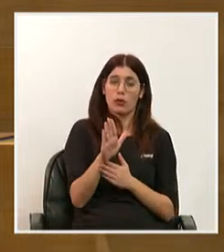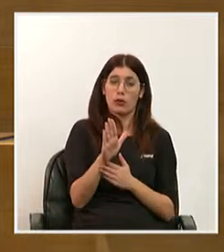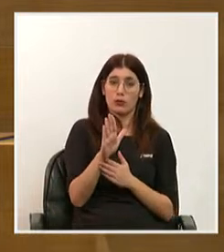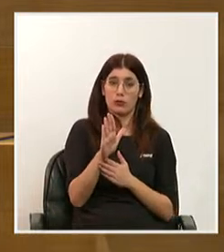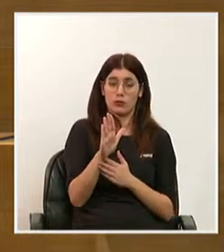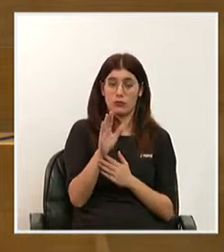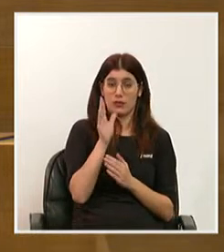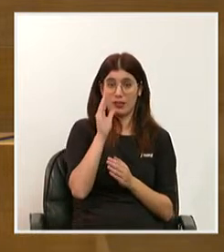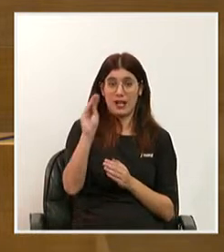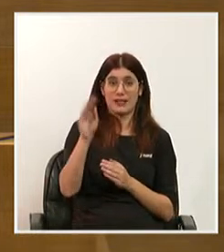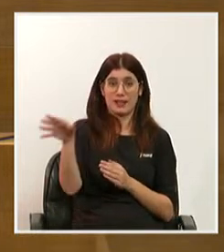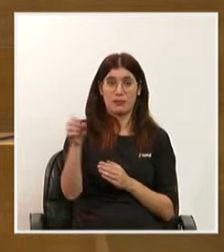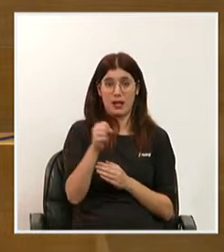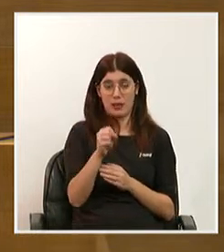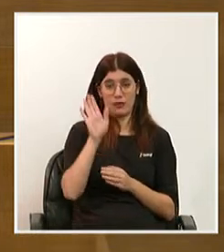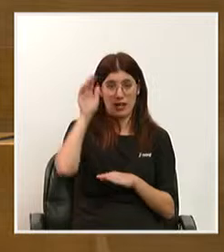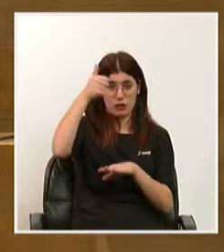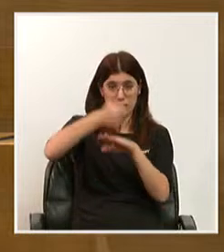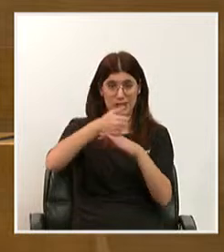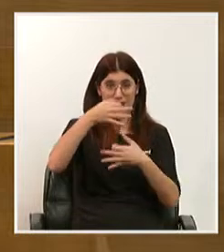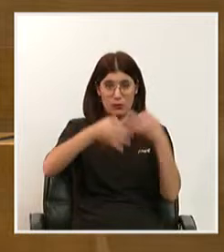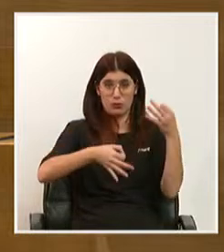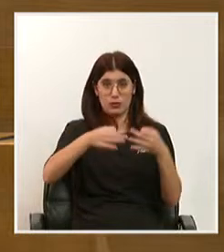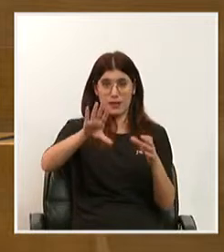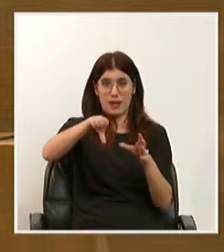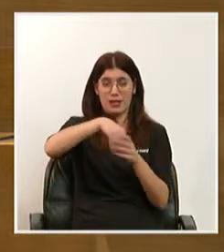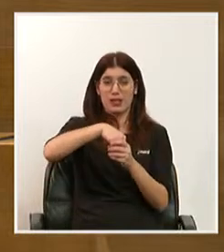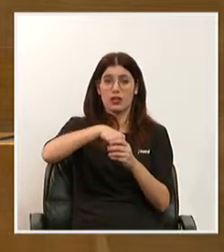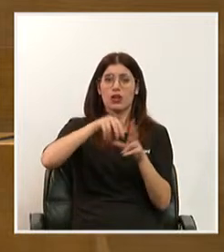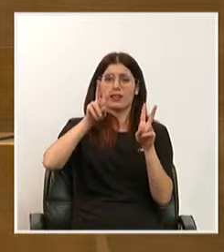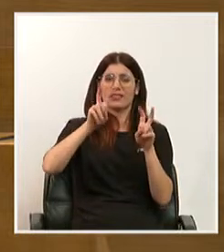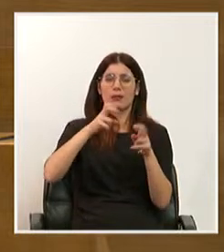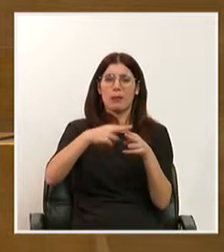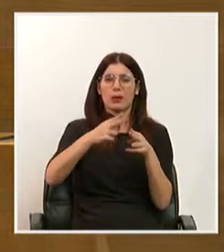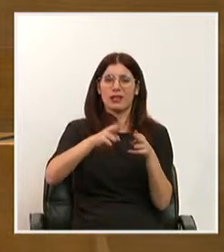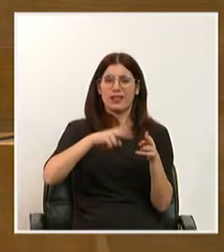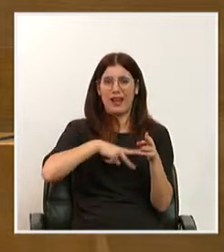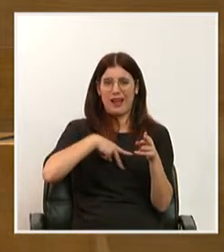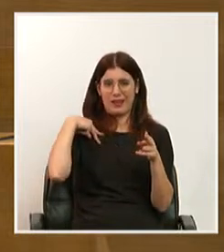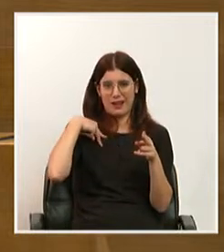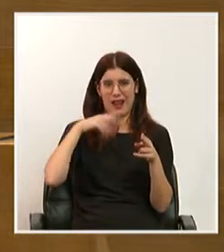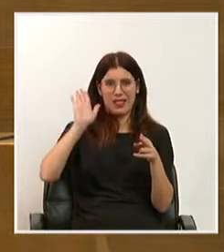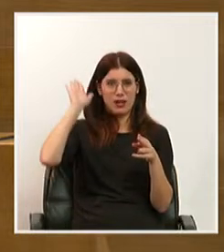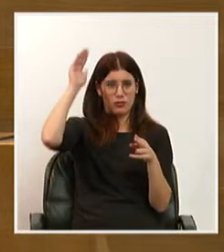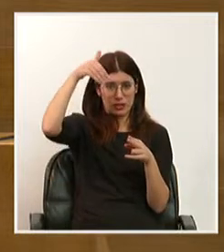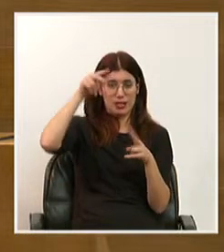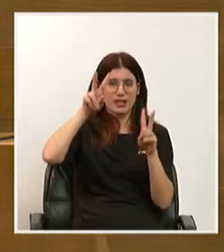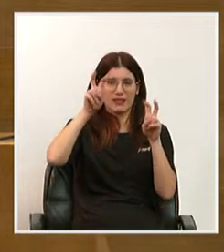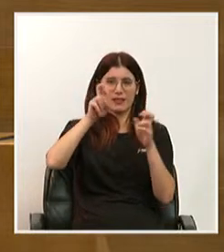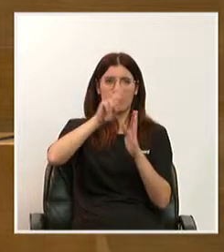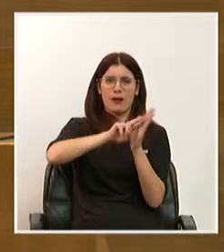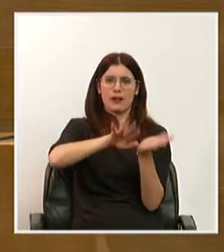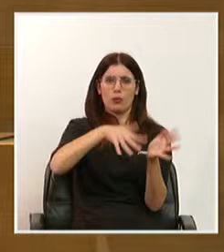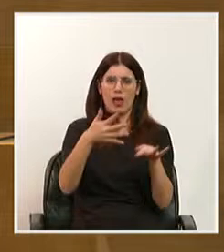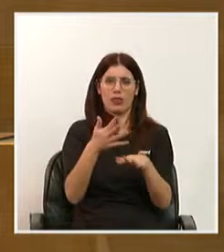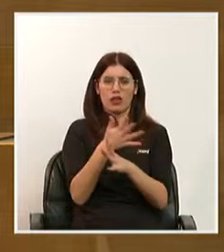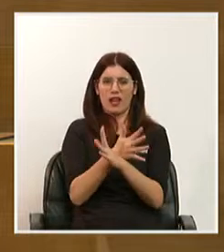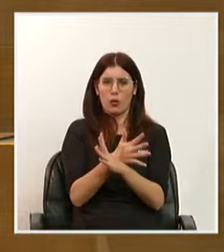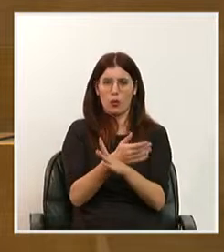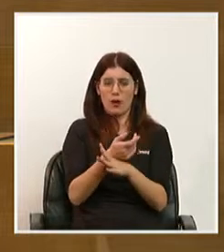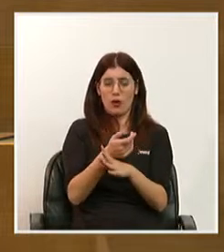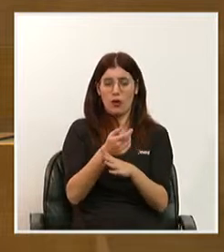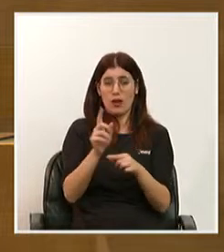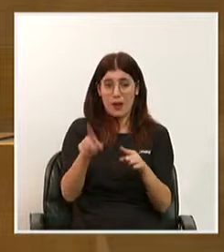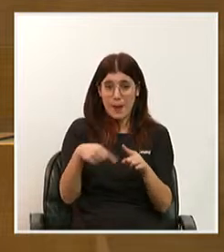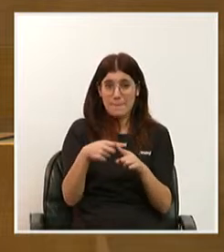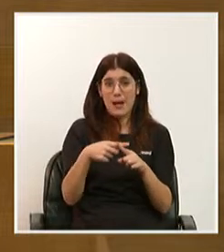interpelación a la consellera de Justicia interior sobre la política general de la consellería en materia de regulación del juego y de prevención de